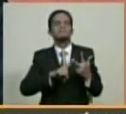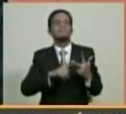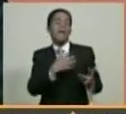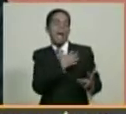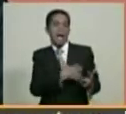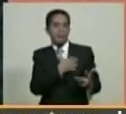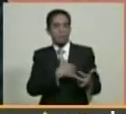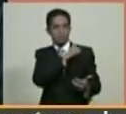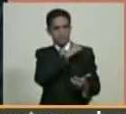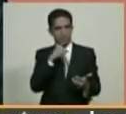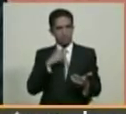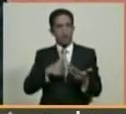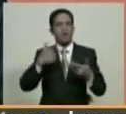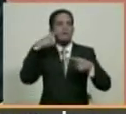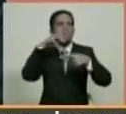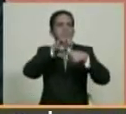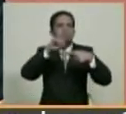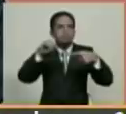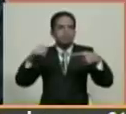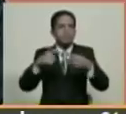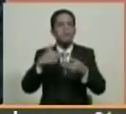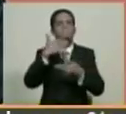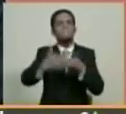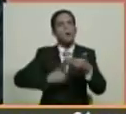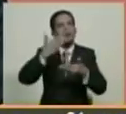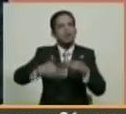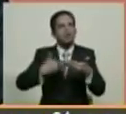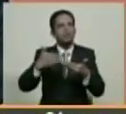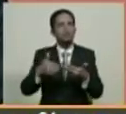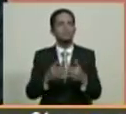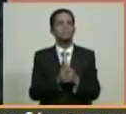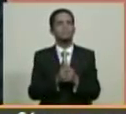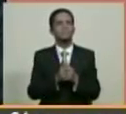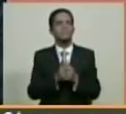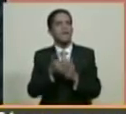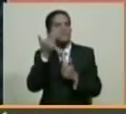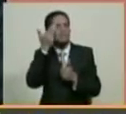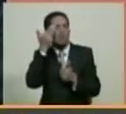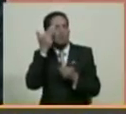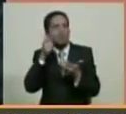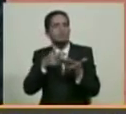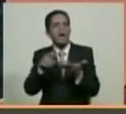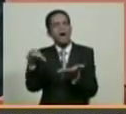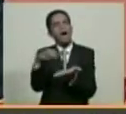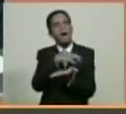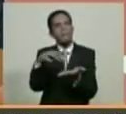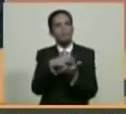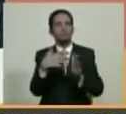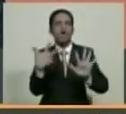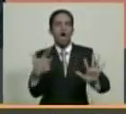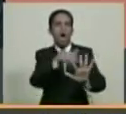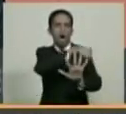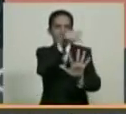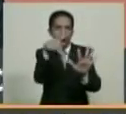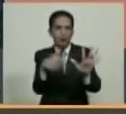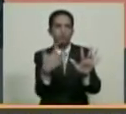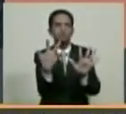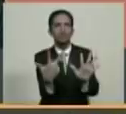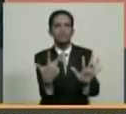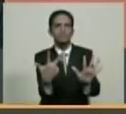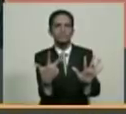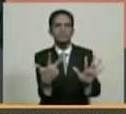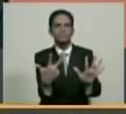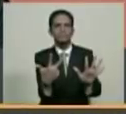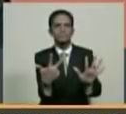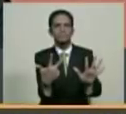tocador, crema dental, papel higiénico, toalla sanitaria, jabón de panela. Son 8 productos que van a tener